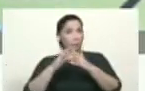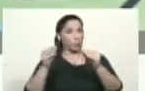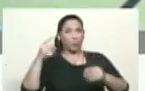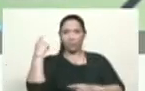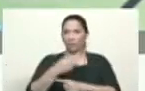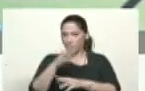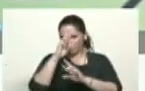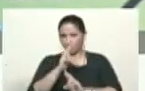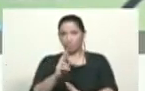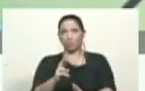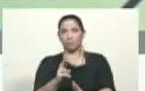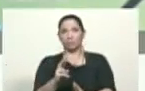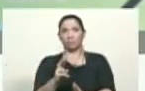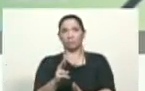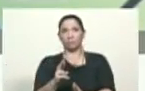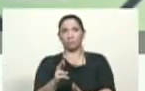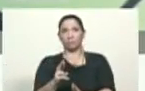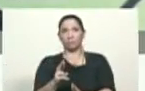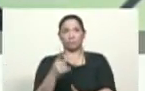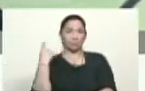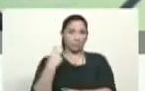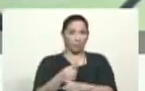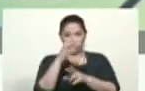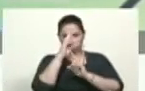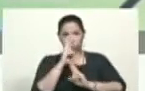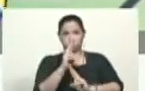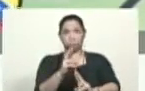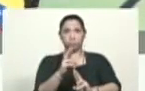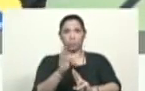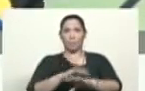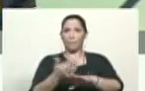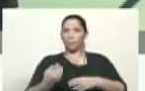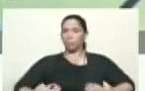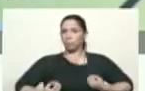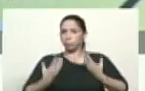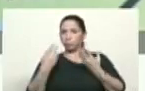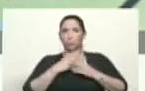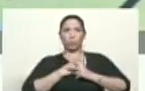respetar, tienen que ser respetados porque expresaron su voluntad.